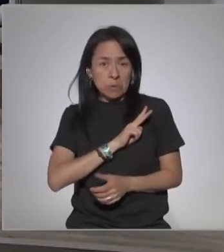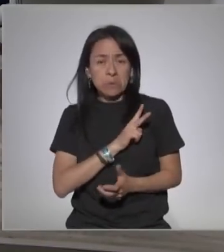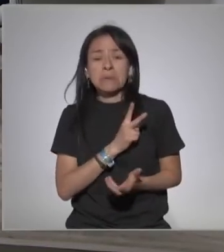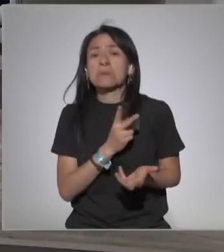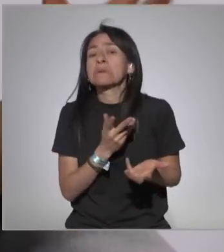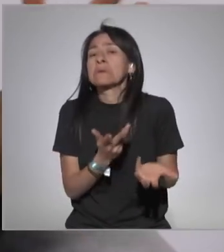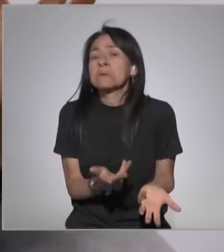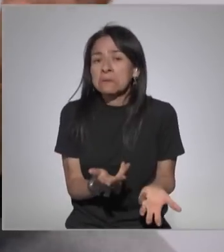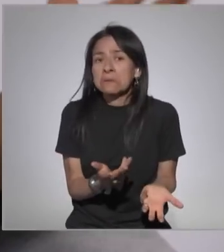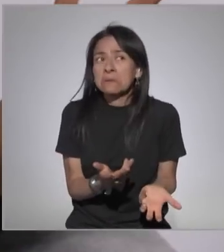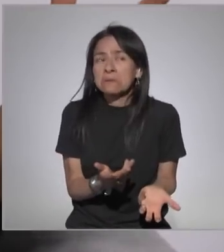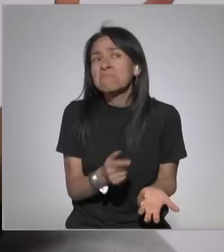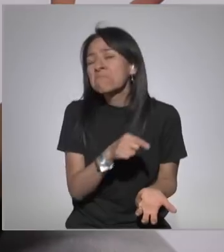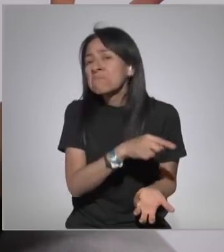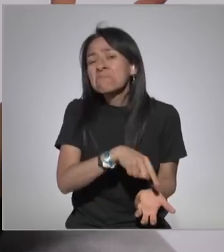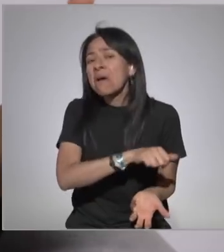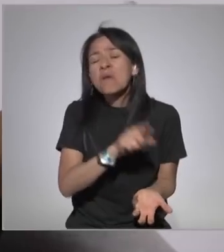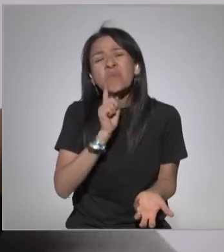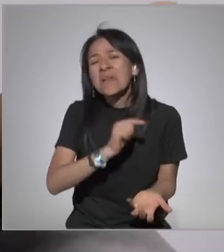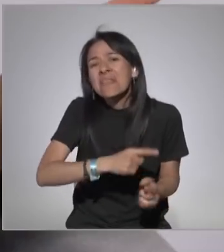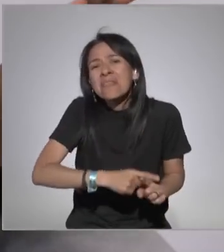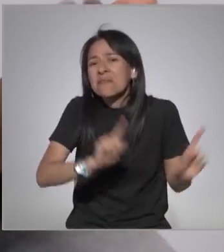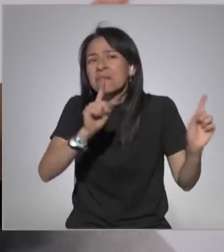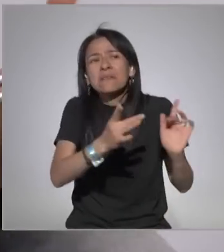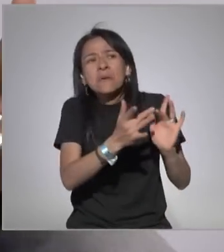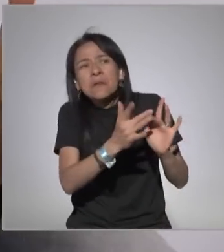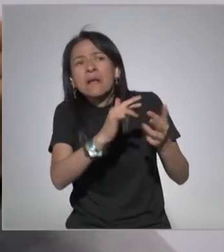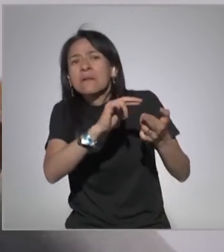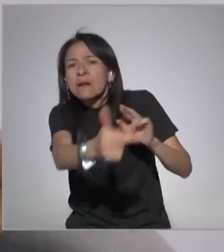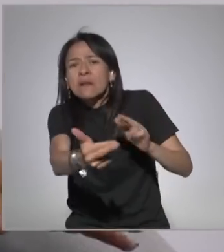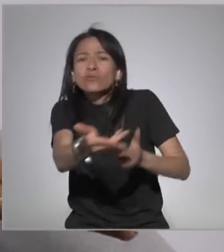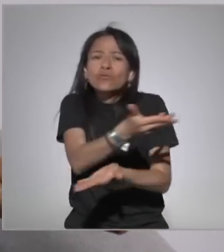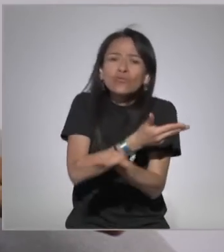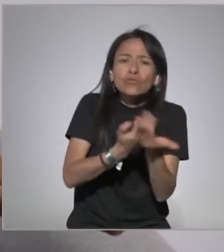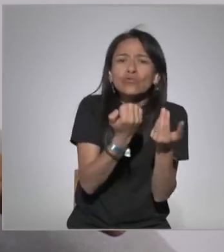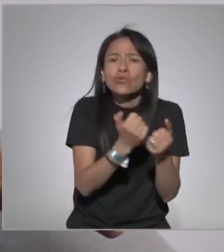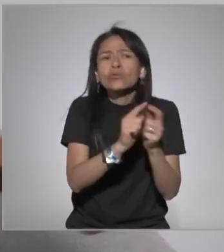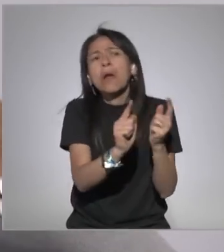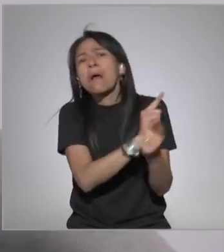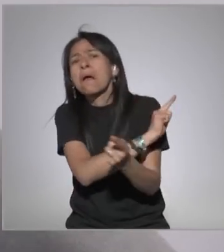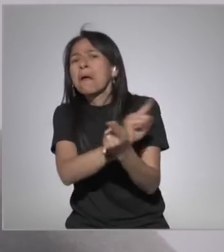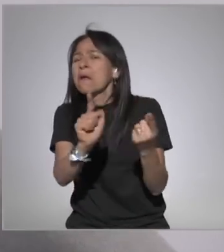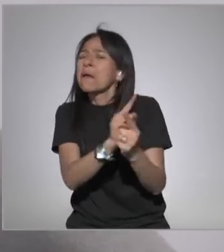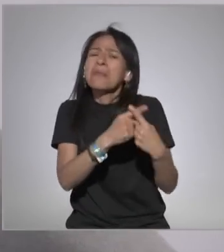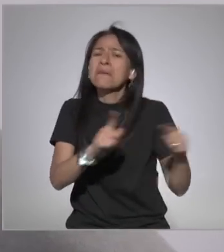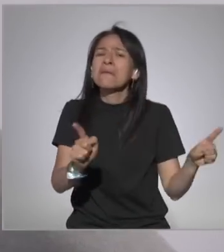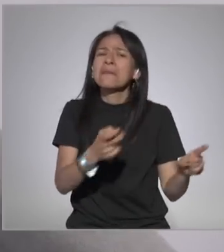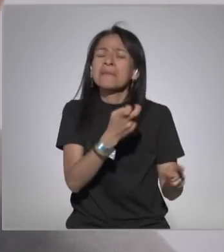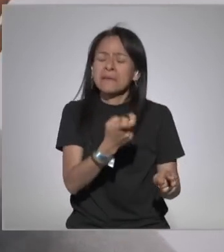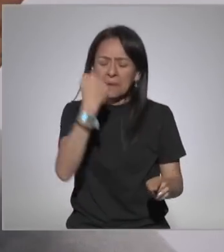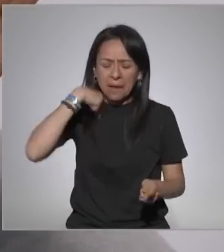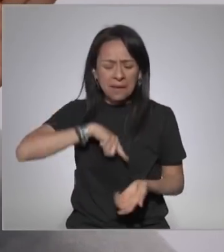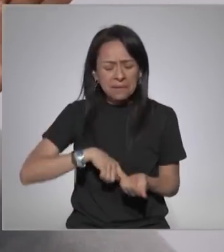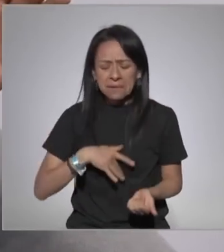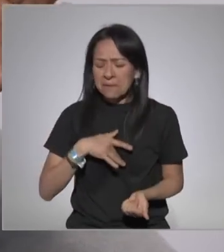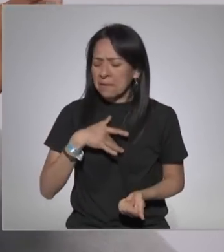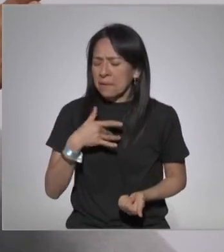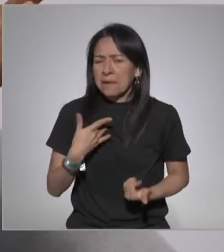de relaciones sociales que les brinden mucho más satisfacción. Y en